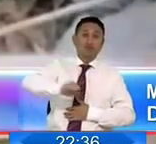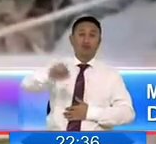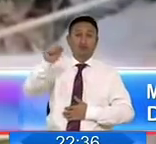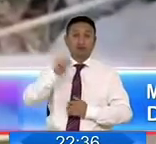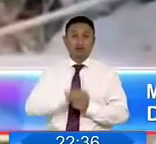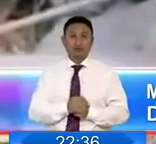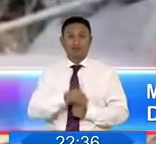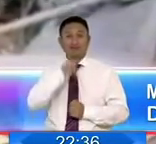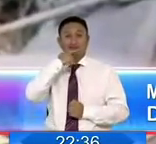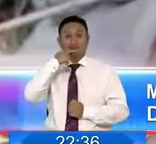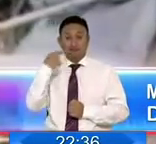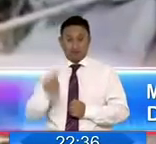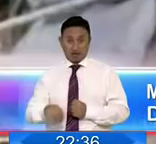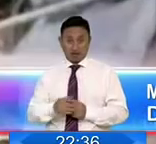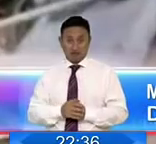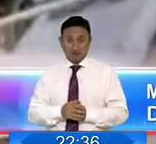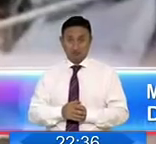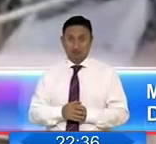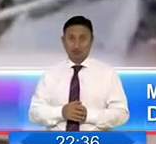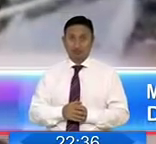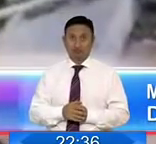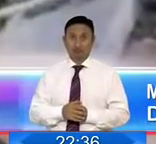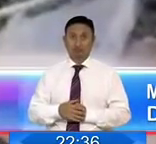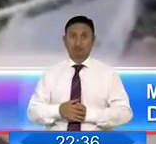los fieles difuntos.